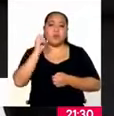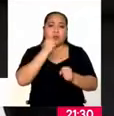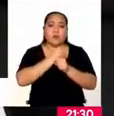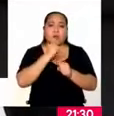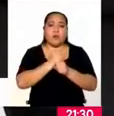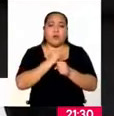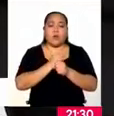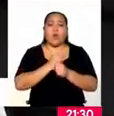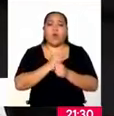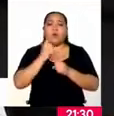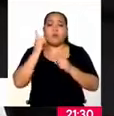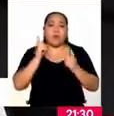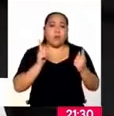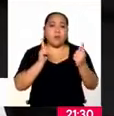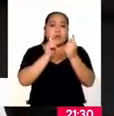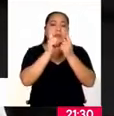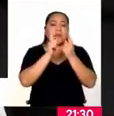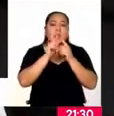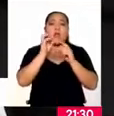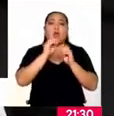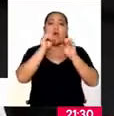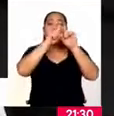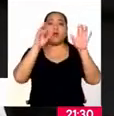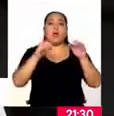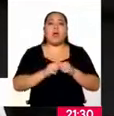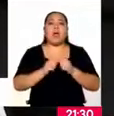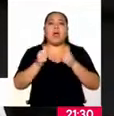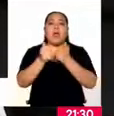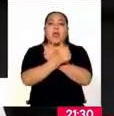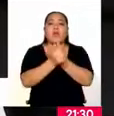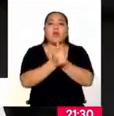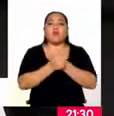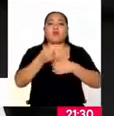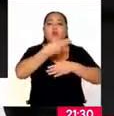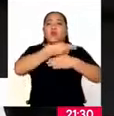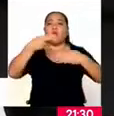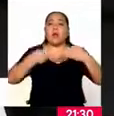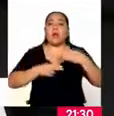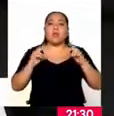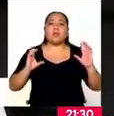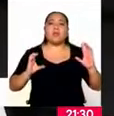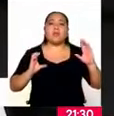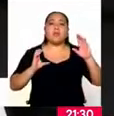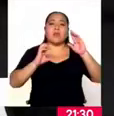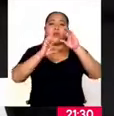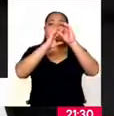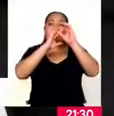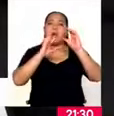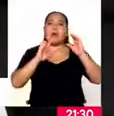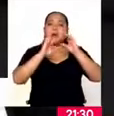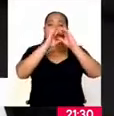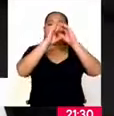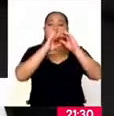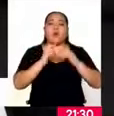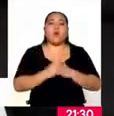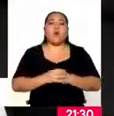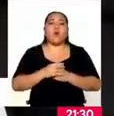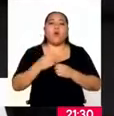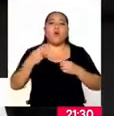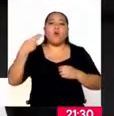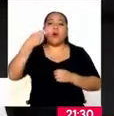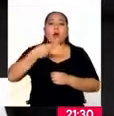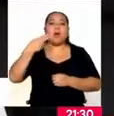tanto presencial como virtual, en Ayacucho, Huánuco, Junín, Cerro de Pasco, Huancavelica y Lima